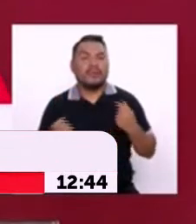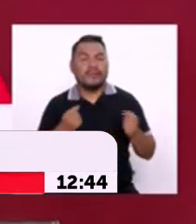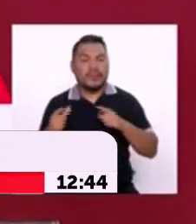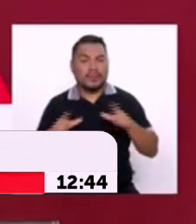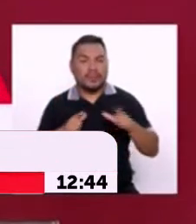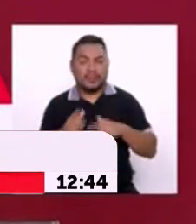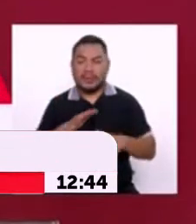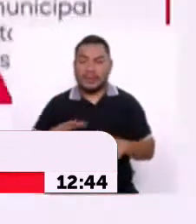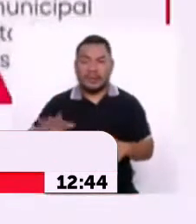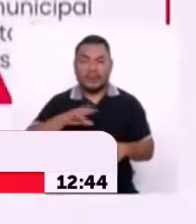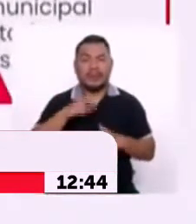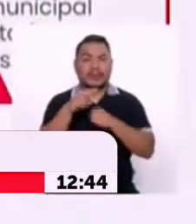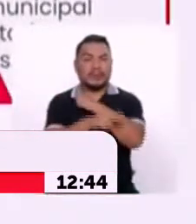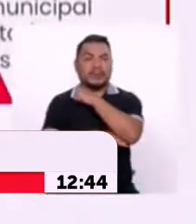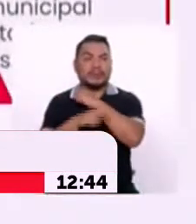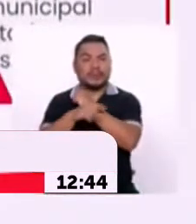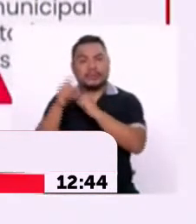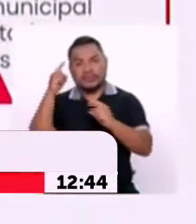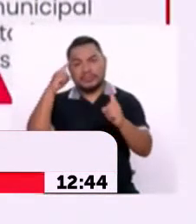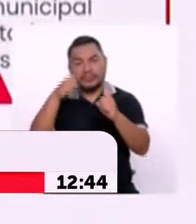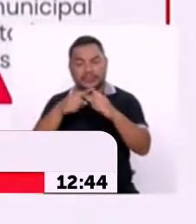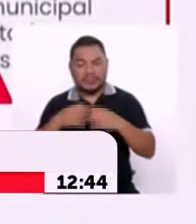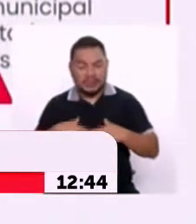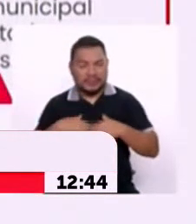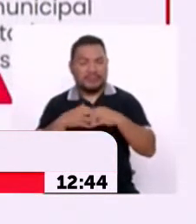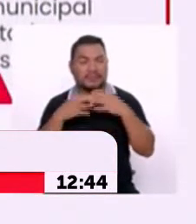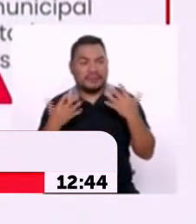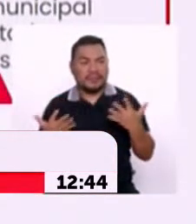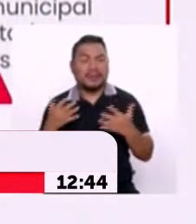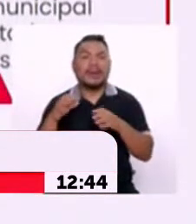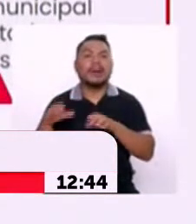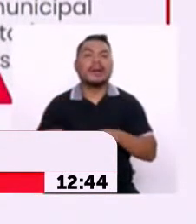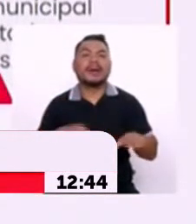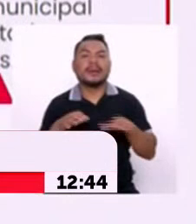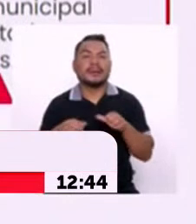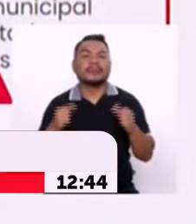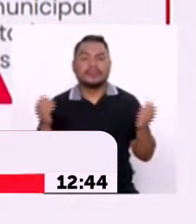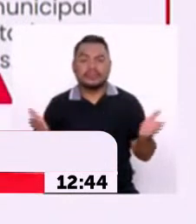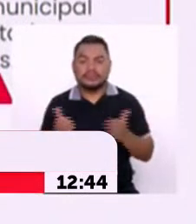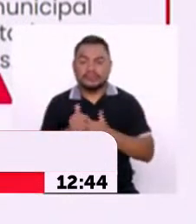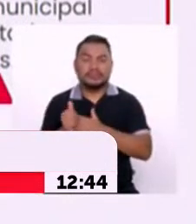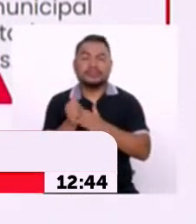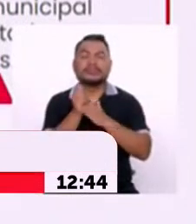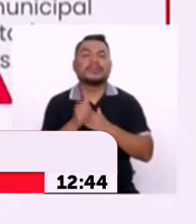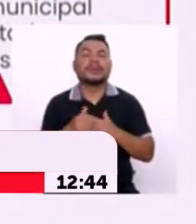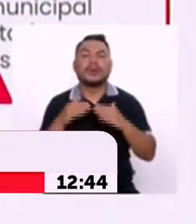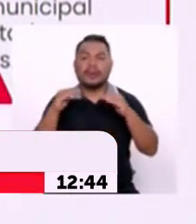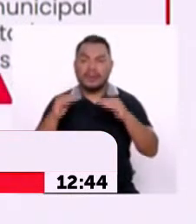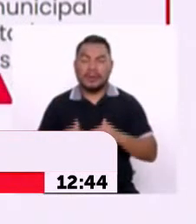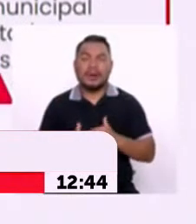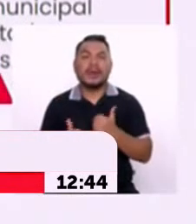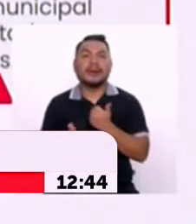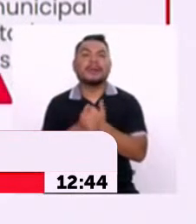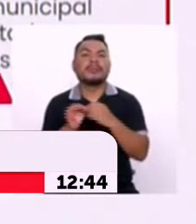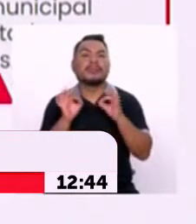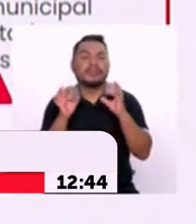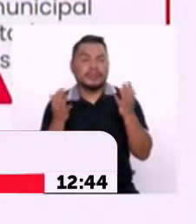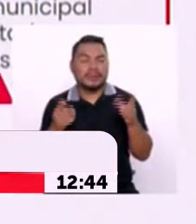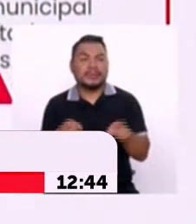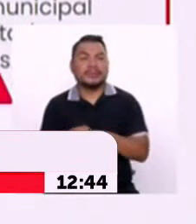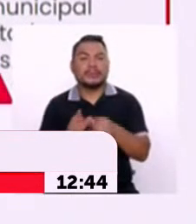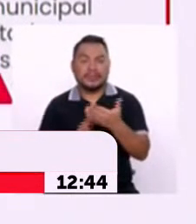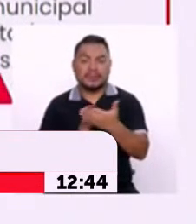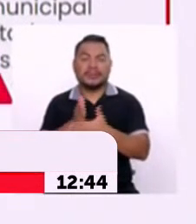locales a nivel nacional a fin de fortalecer las acciones orientadas a la reducción de los